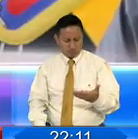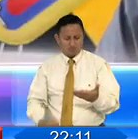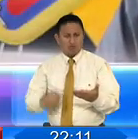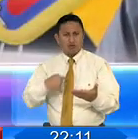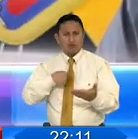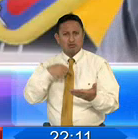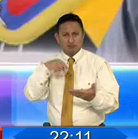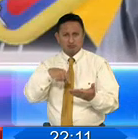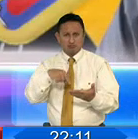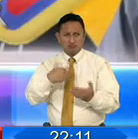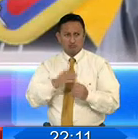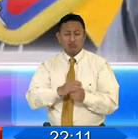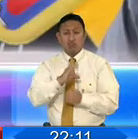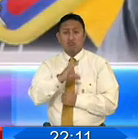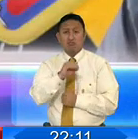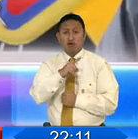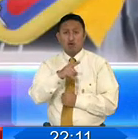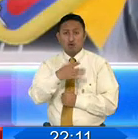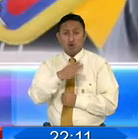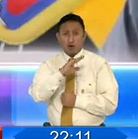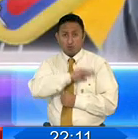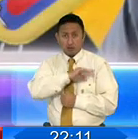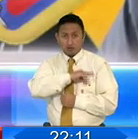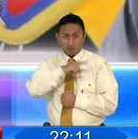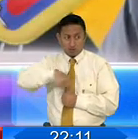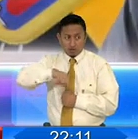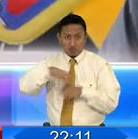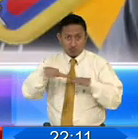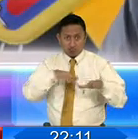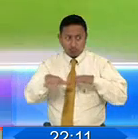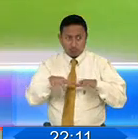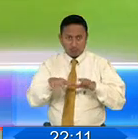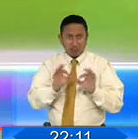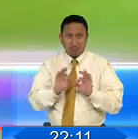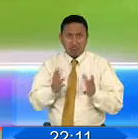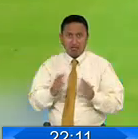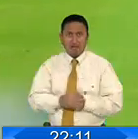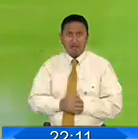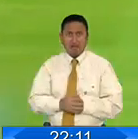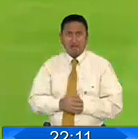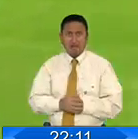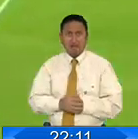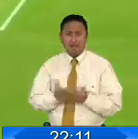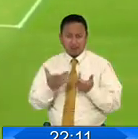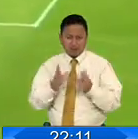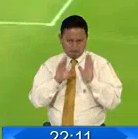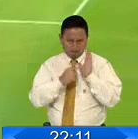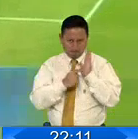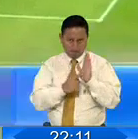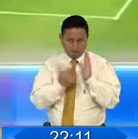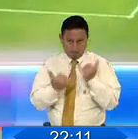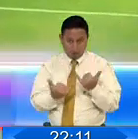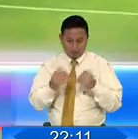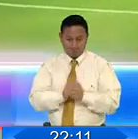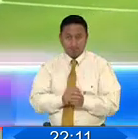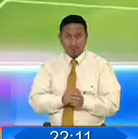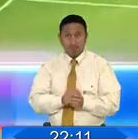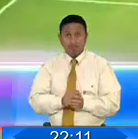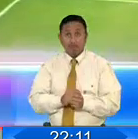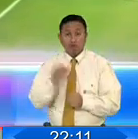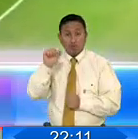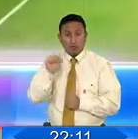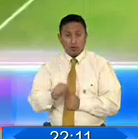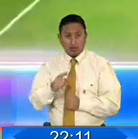coordinado esto con el COE Metropolitano, pese a que siempre hemos tenido muy buenas relaciones. Pero entramos en materia. Ahora sí. ¿Son factibles